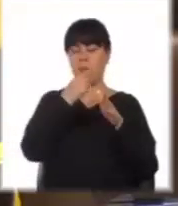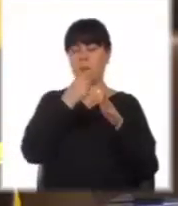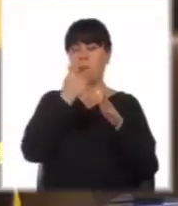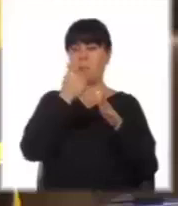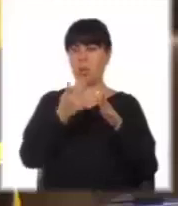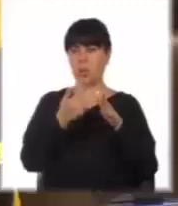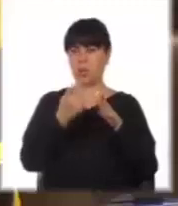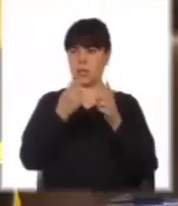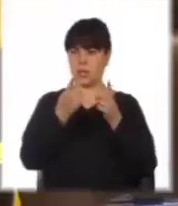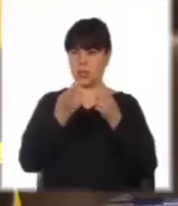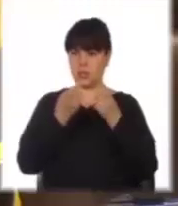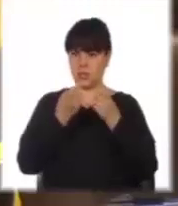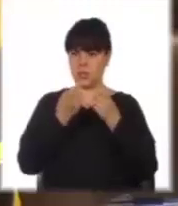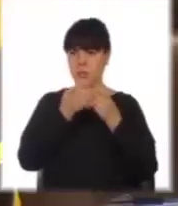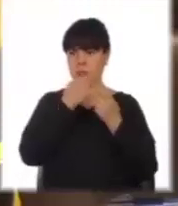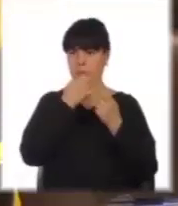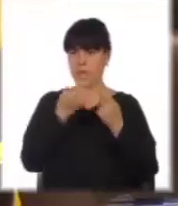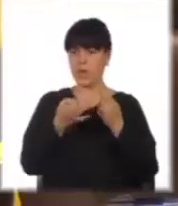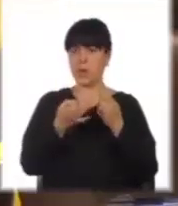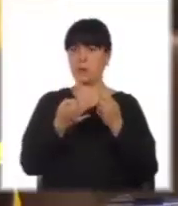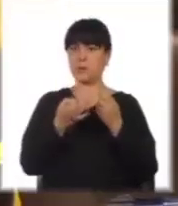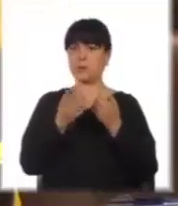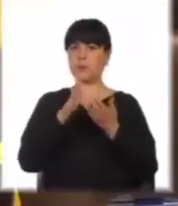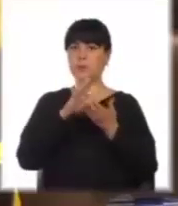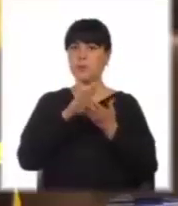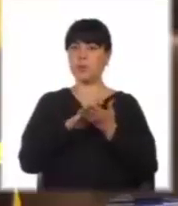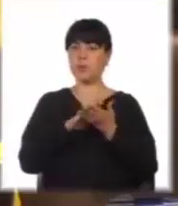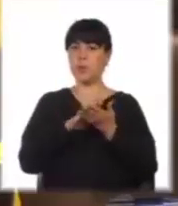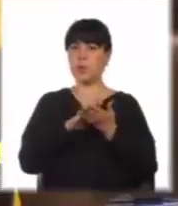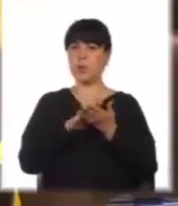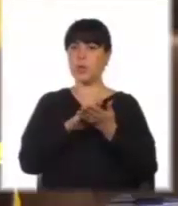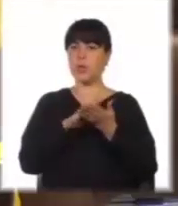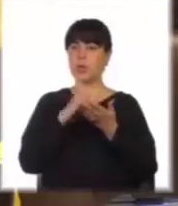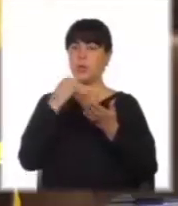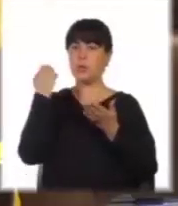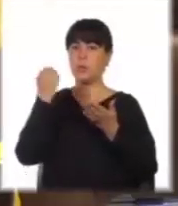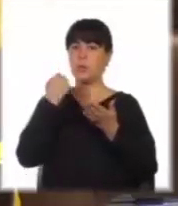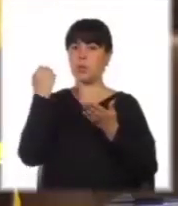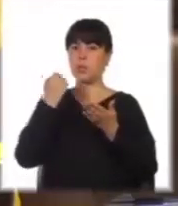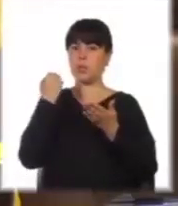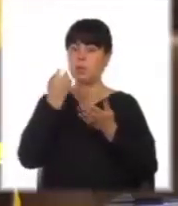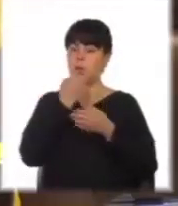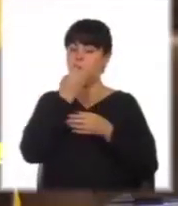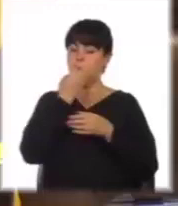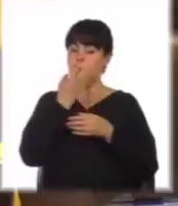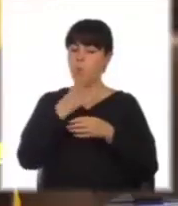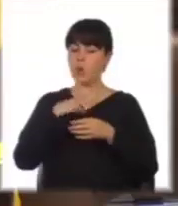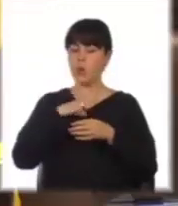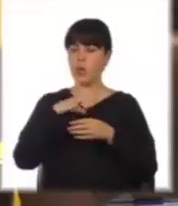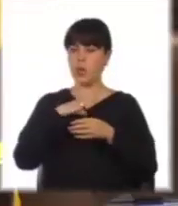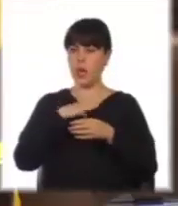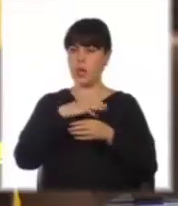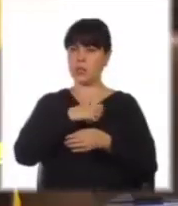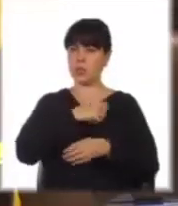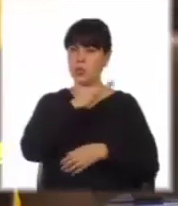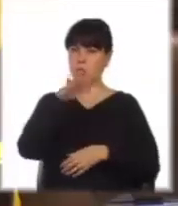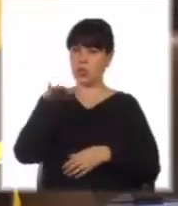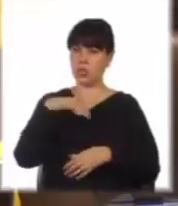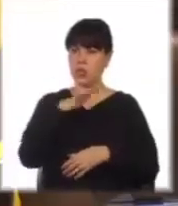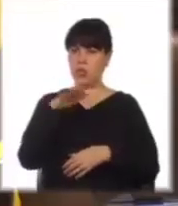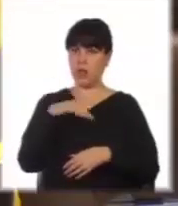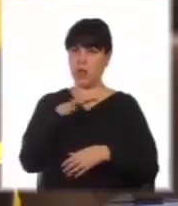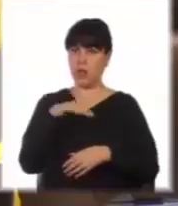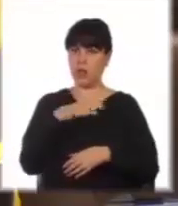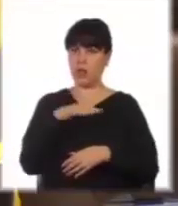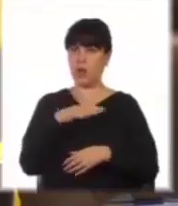sumamente necesario hacer este paréntesis para destacar lo bueno que tiene nuestra sociedad y nuestro Estado,